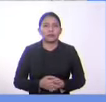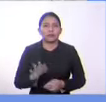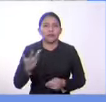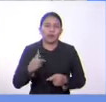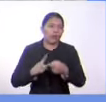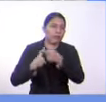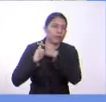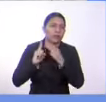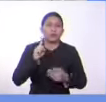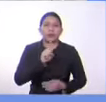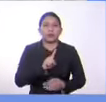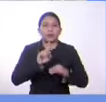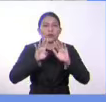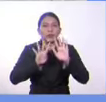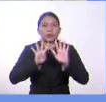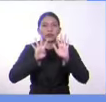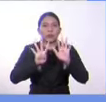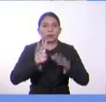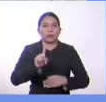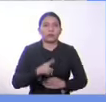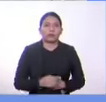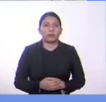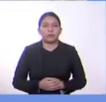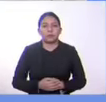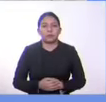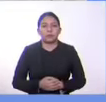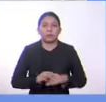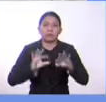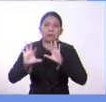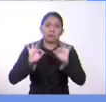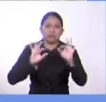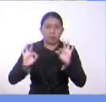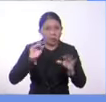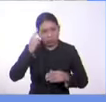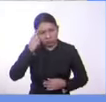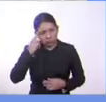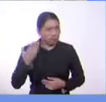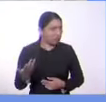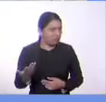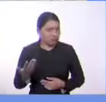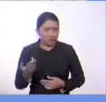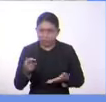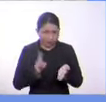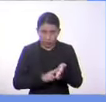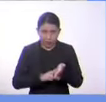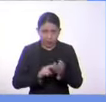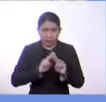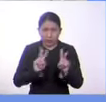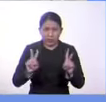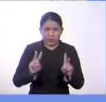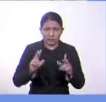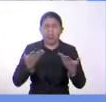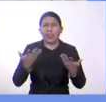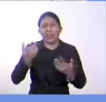de 1991. Y algunos se preguntarán, bueno, y no se firmaron los acuerdos del 16 de enero